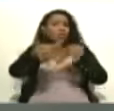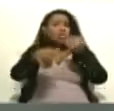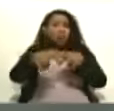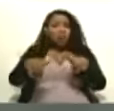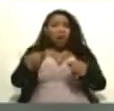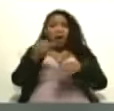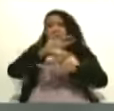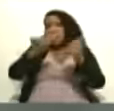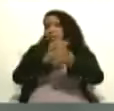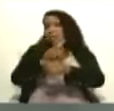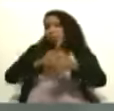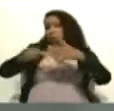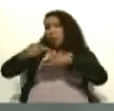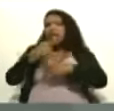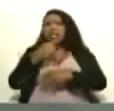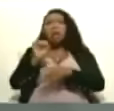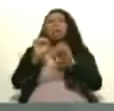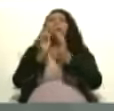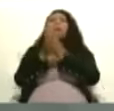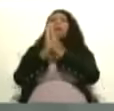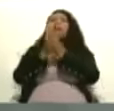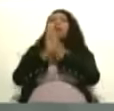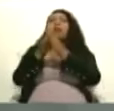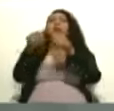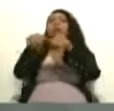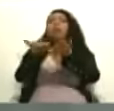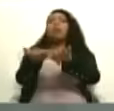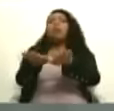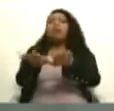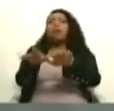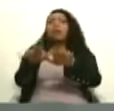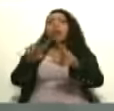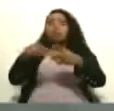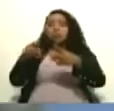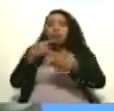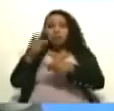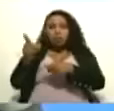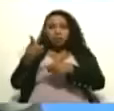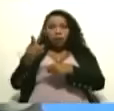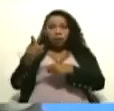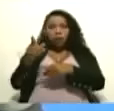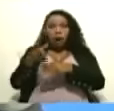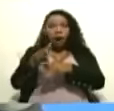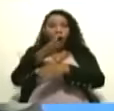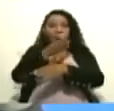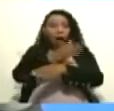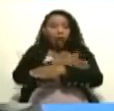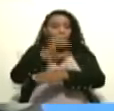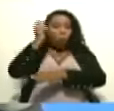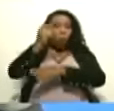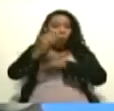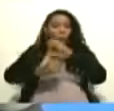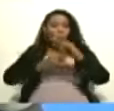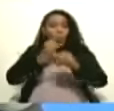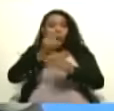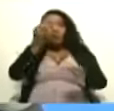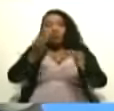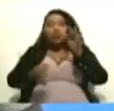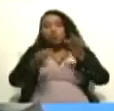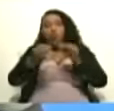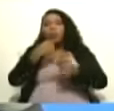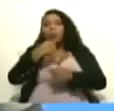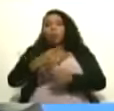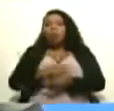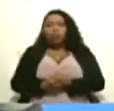Guyana dijera Sí por favor suspendan el referendum Y eso lo dice la víspera días antes de que la Corte Internacional de Justicia se